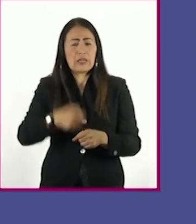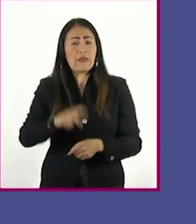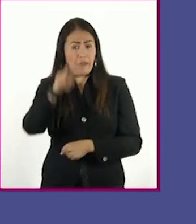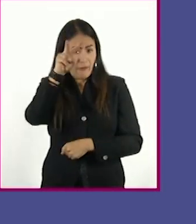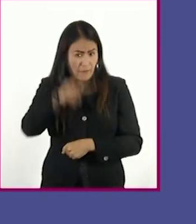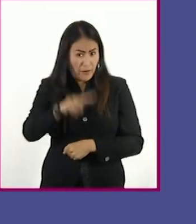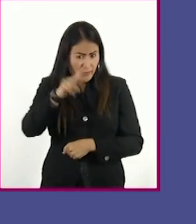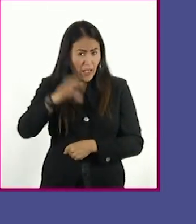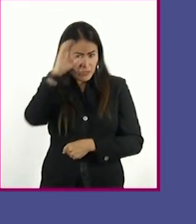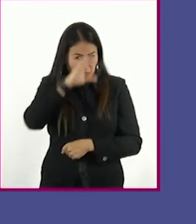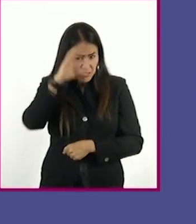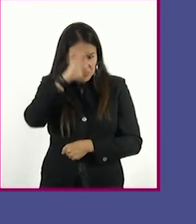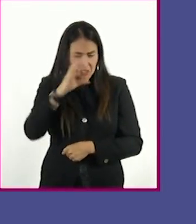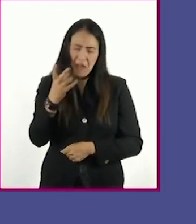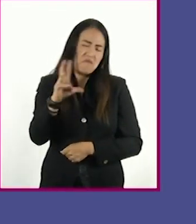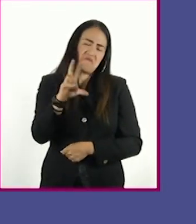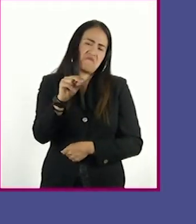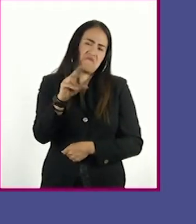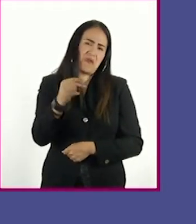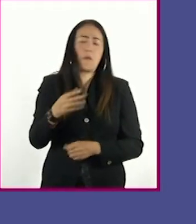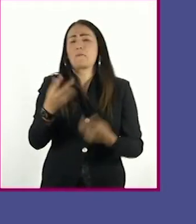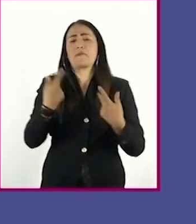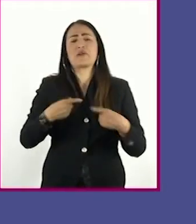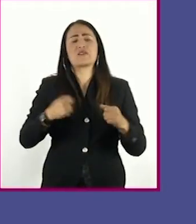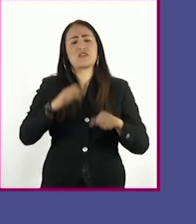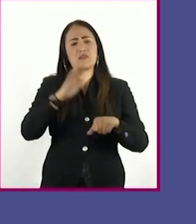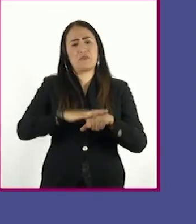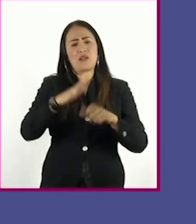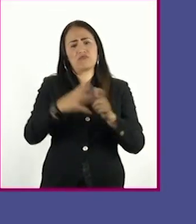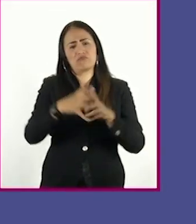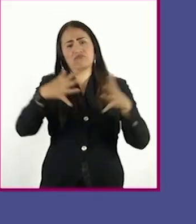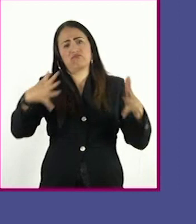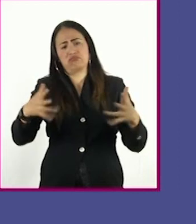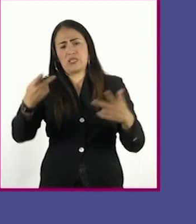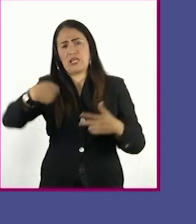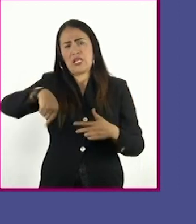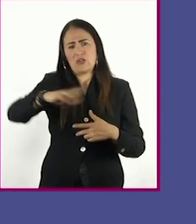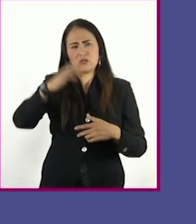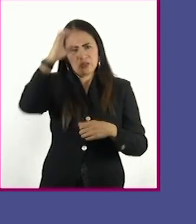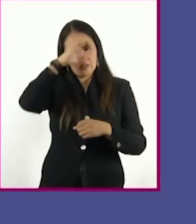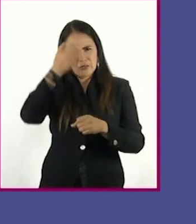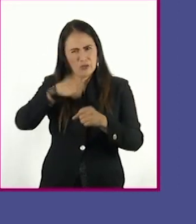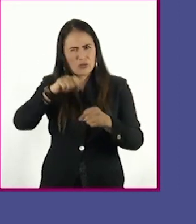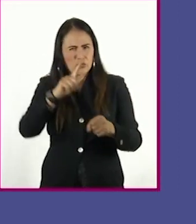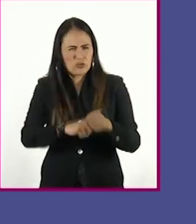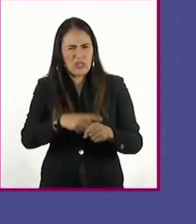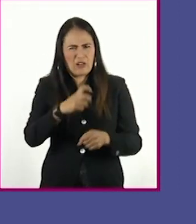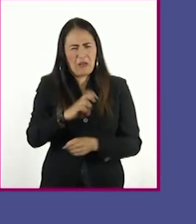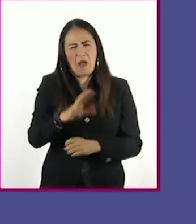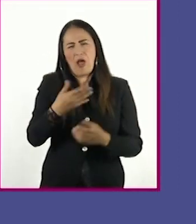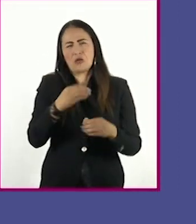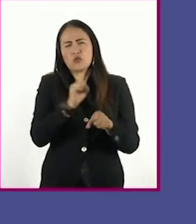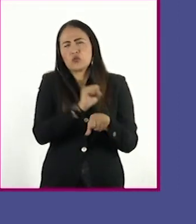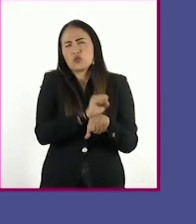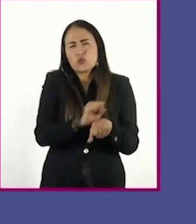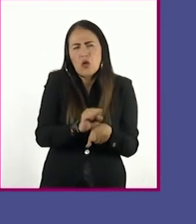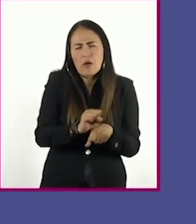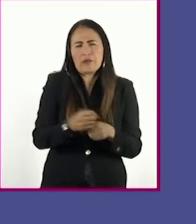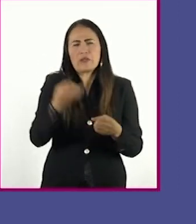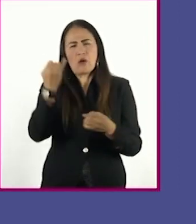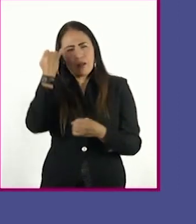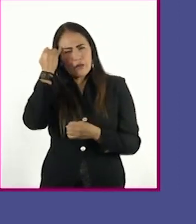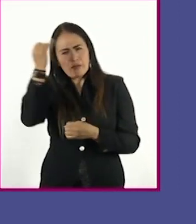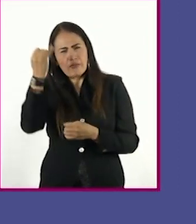realmente científicas. Una importante mayoría acusa a los científicos sociales de ser blandos y de traficar con teorías